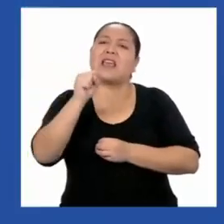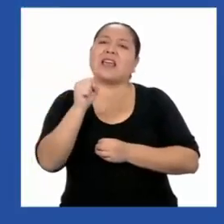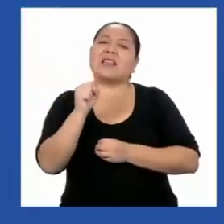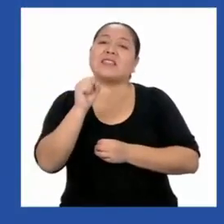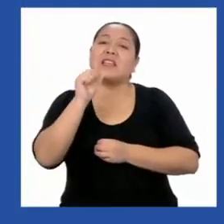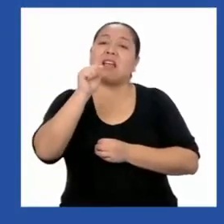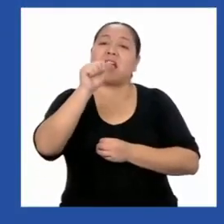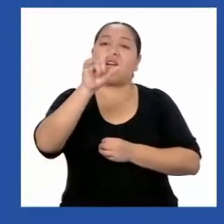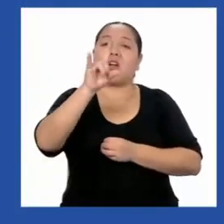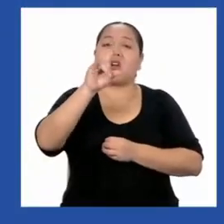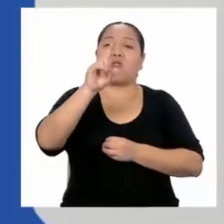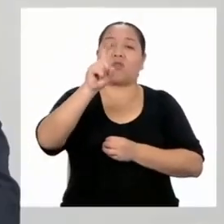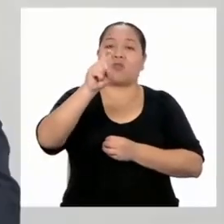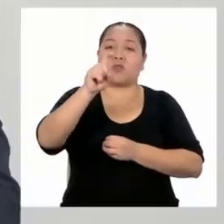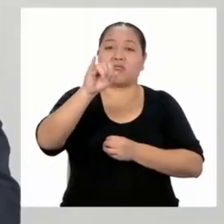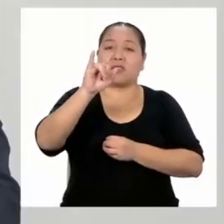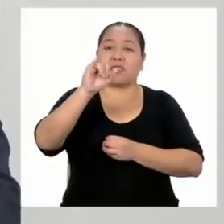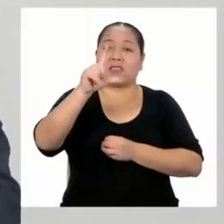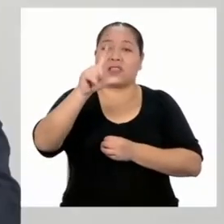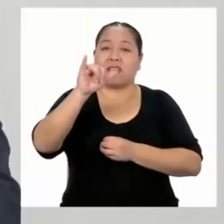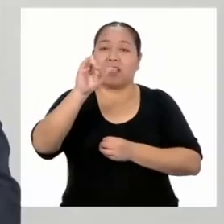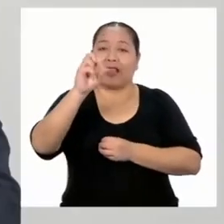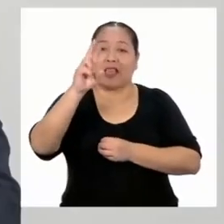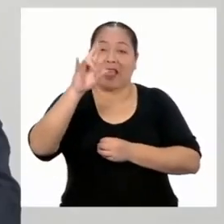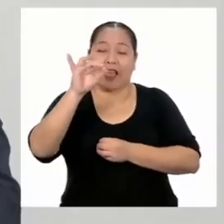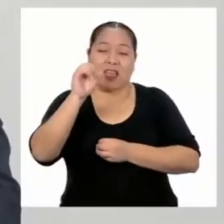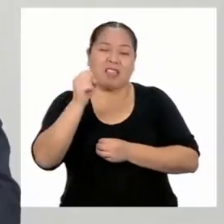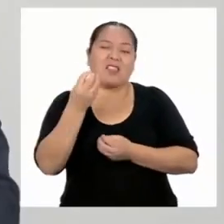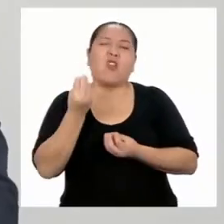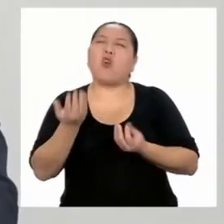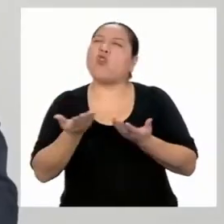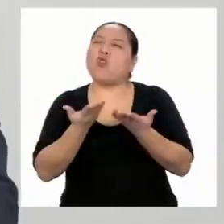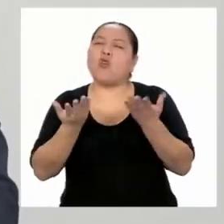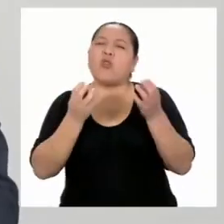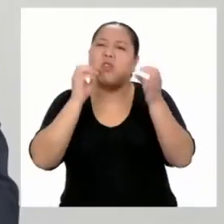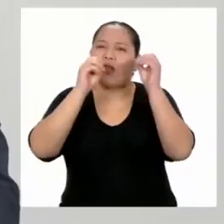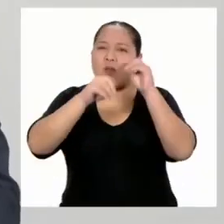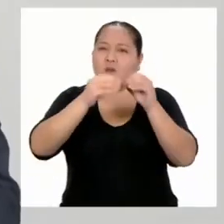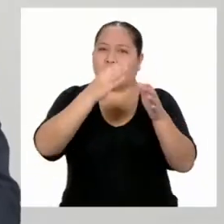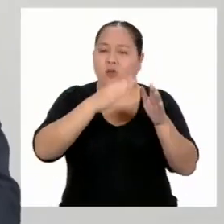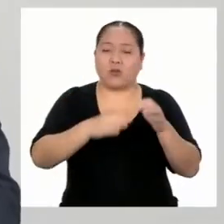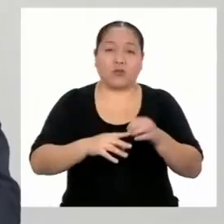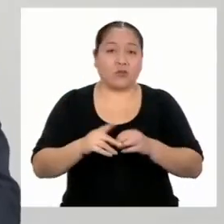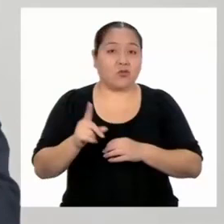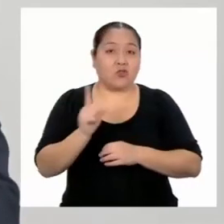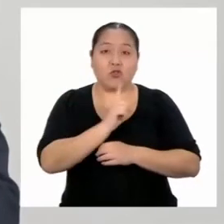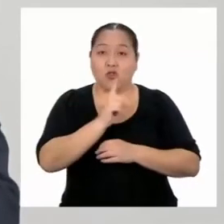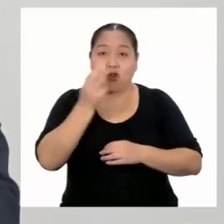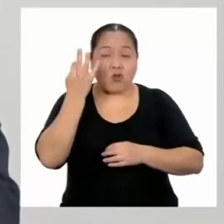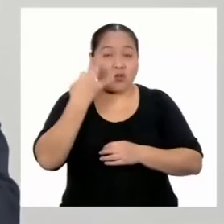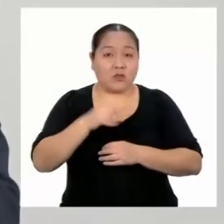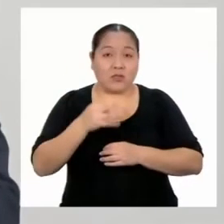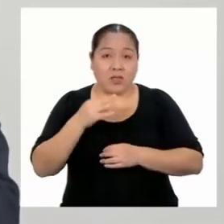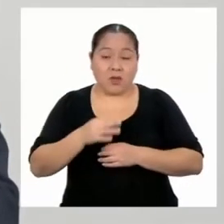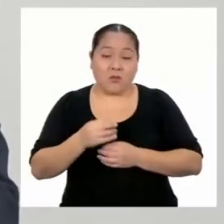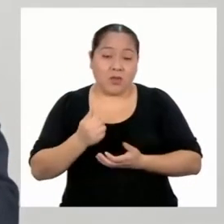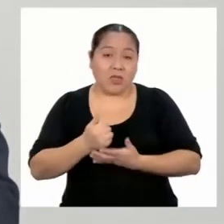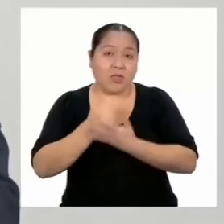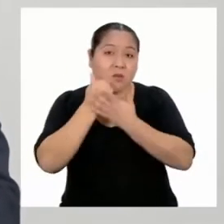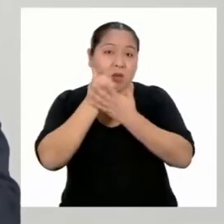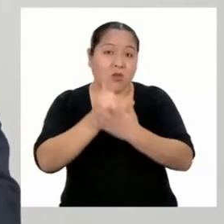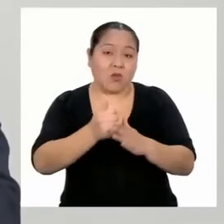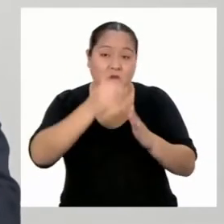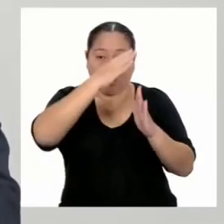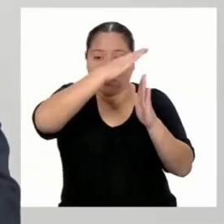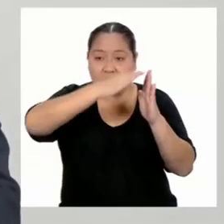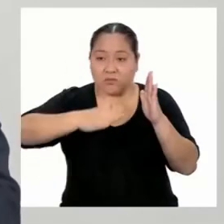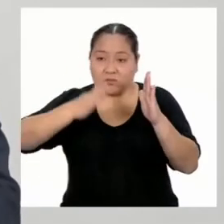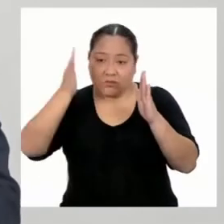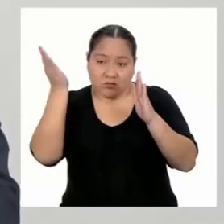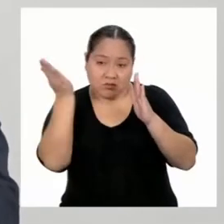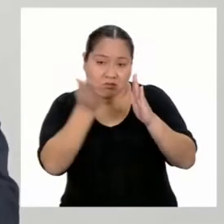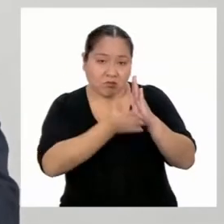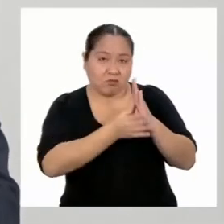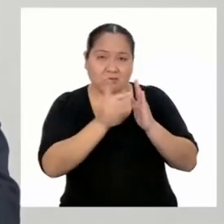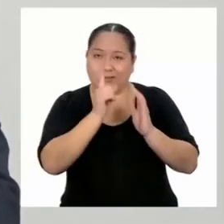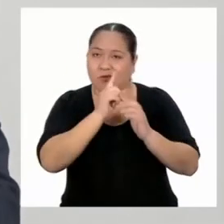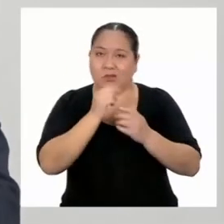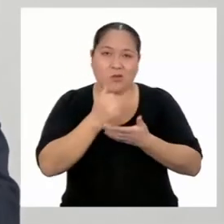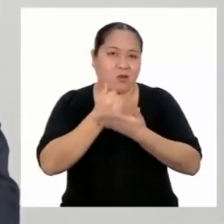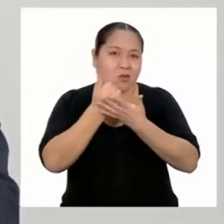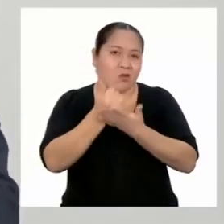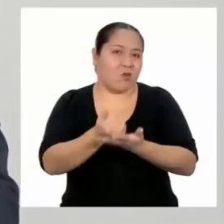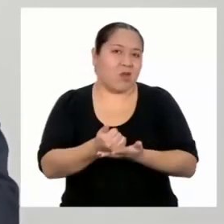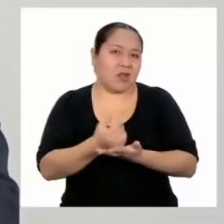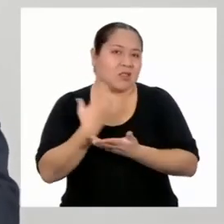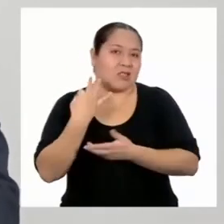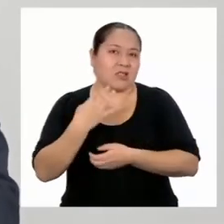contestar. Gracias por tu duda. No en todas las ocasiones serán útiles las líneas auxiliares, porque